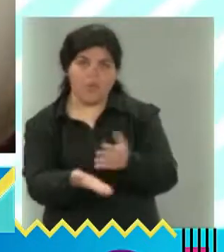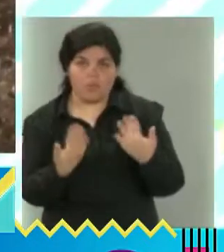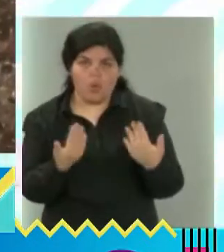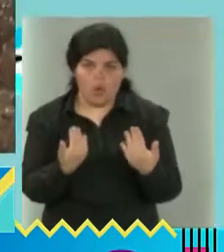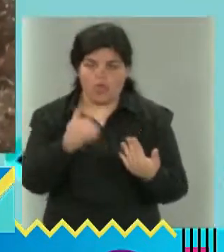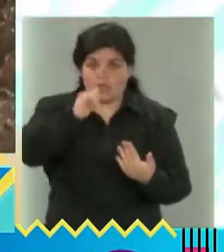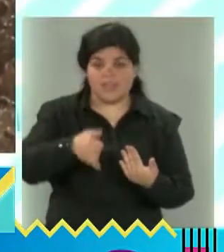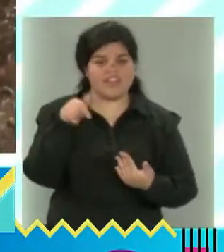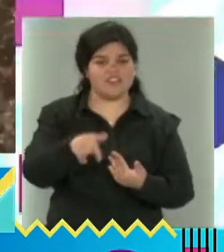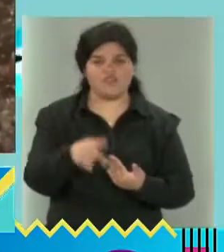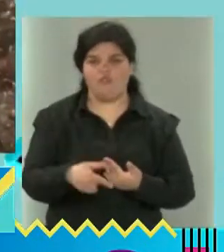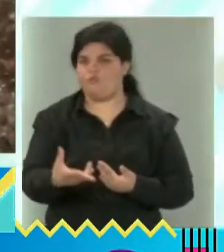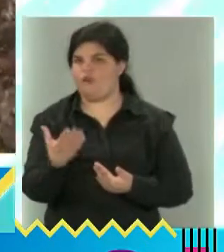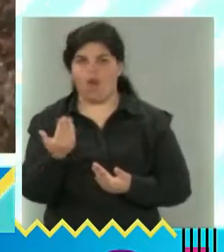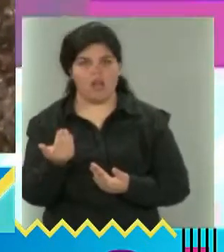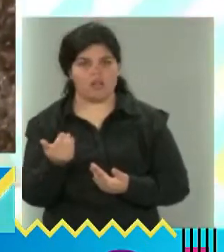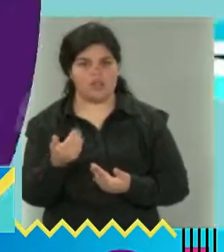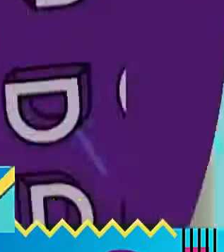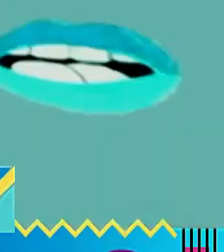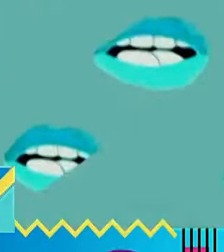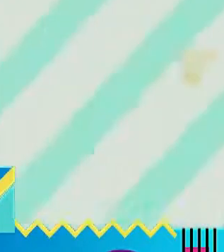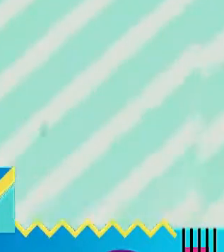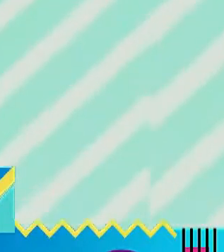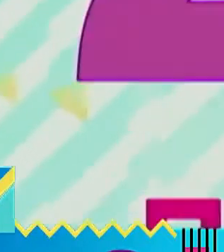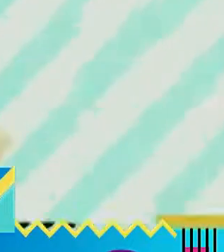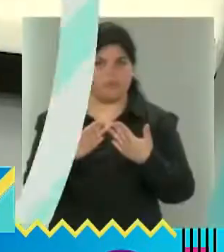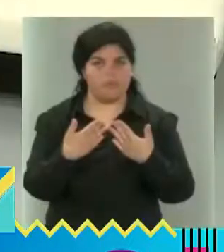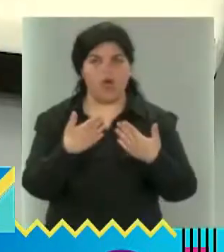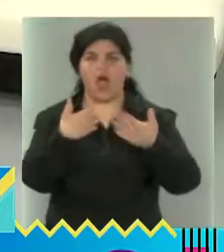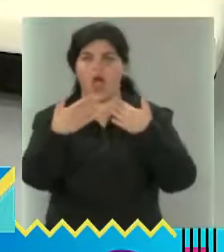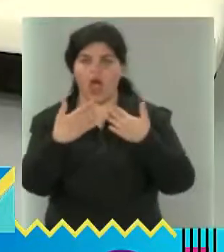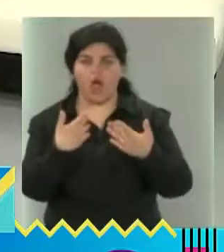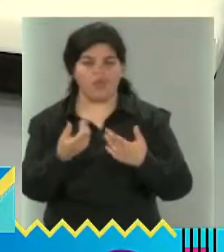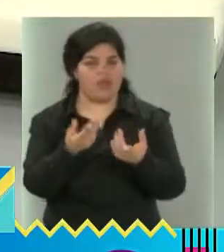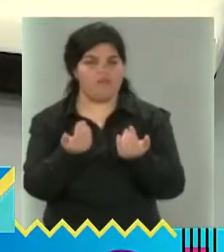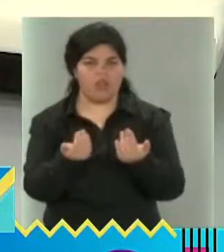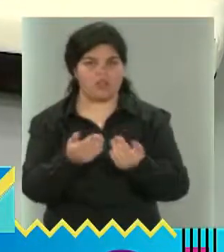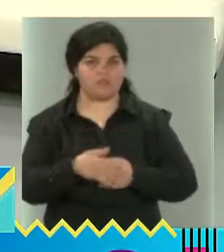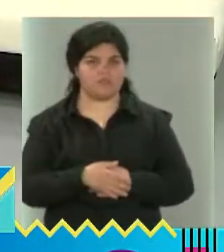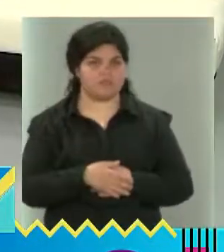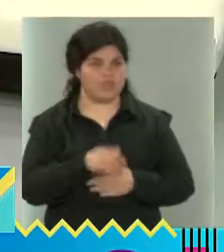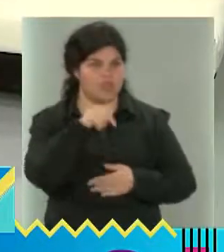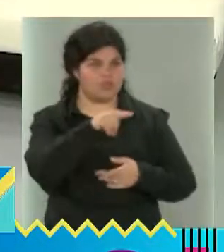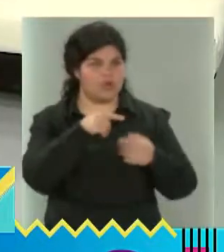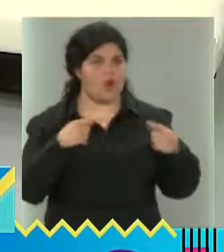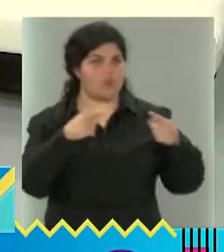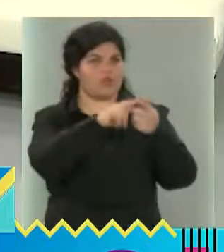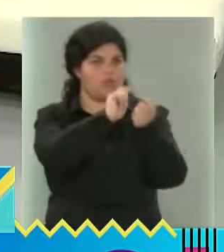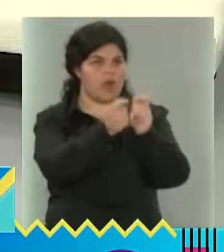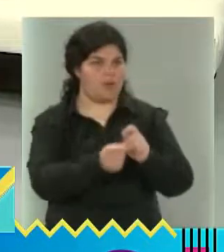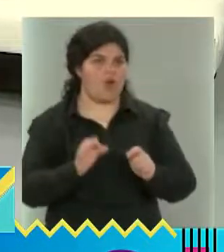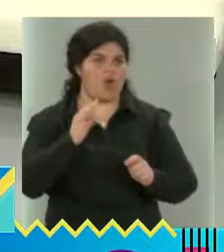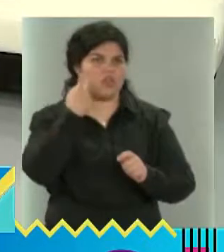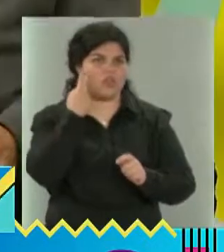que por ahí es lo que ha faltado un poquito de diálogo interinstitucional. Francisco, perdón, te interrumpo. ¿Se fue modificando eso o no se modificó desde el